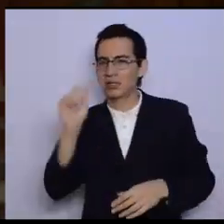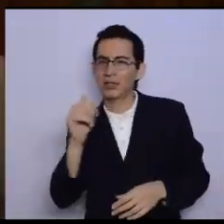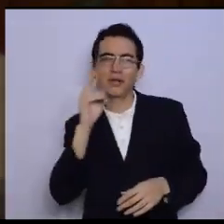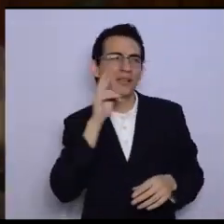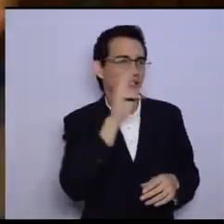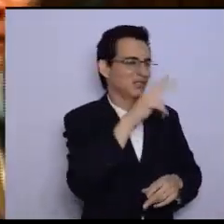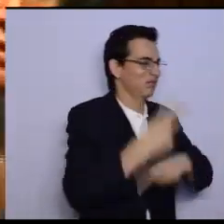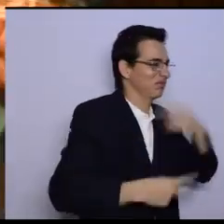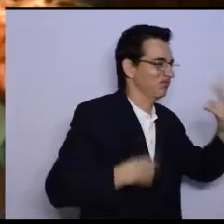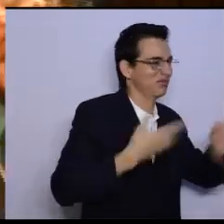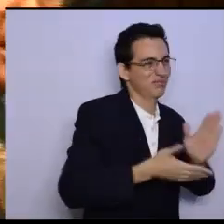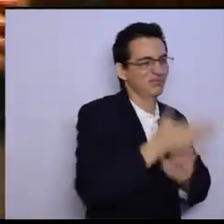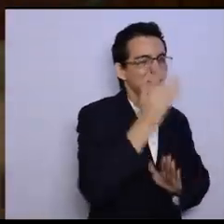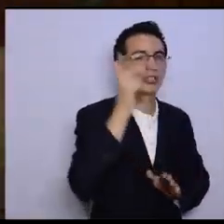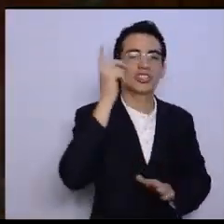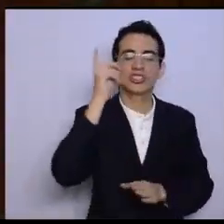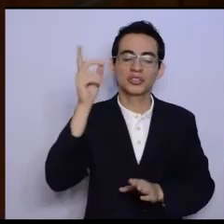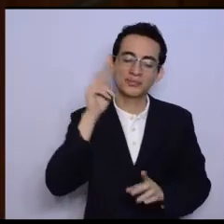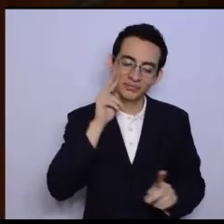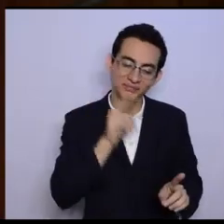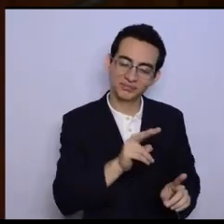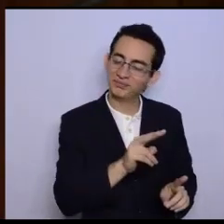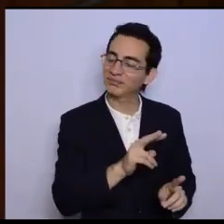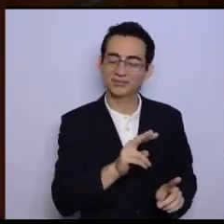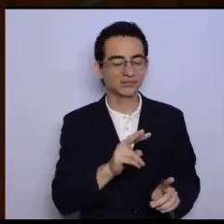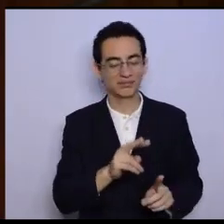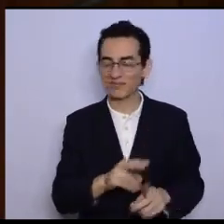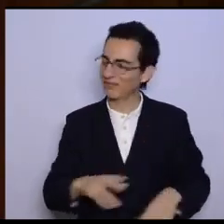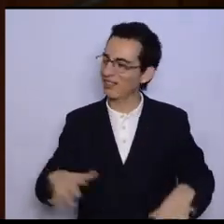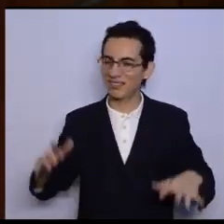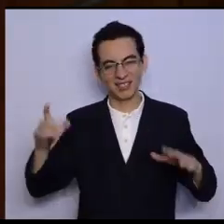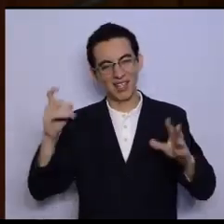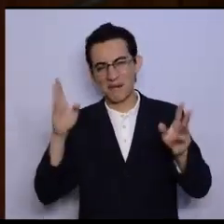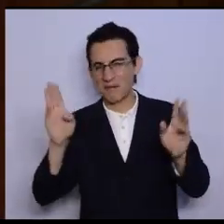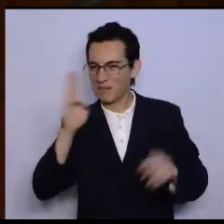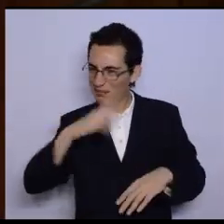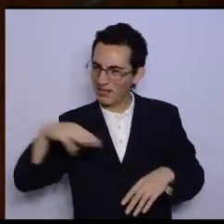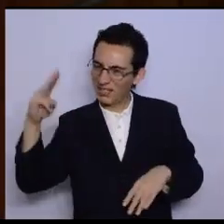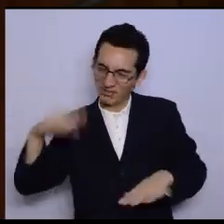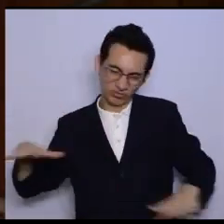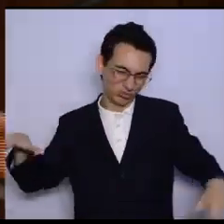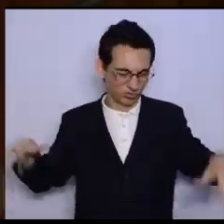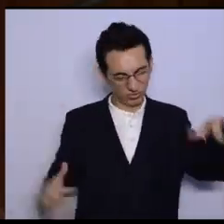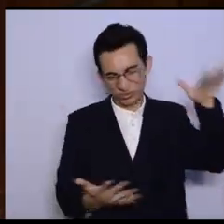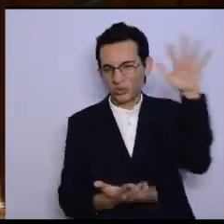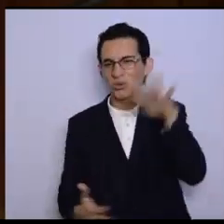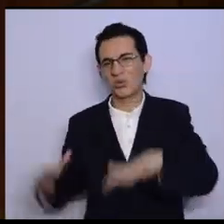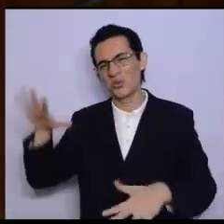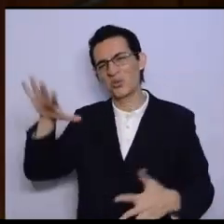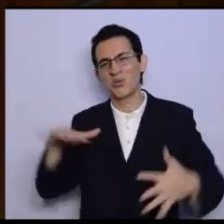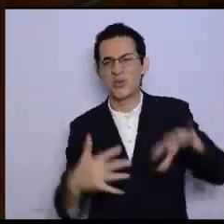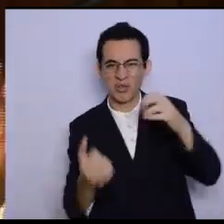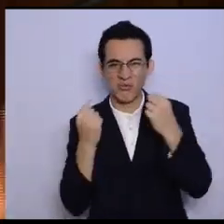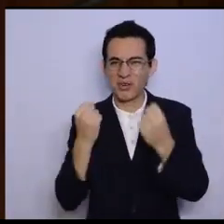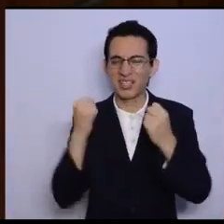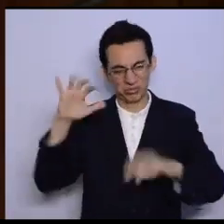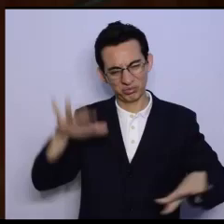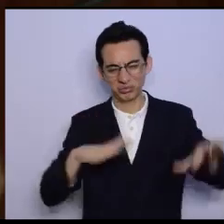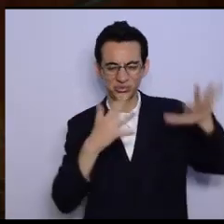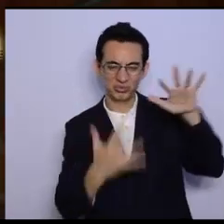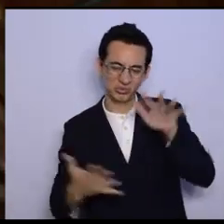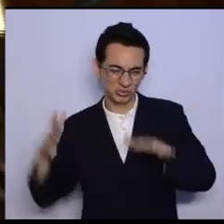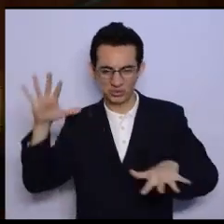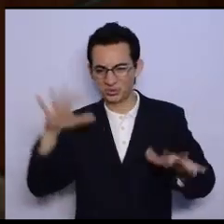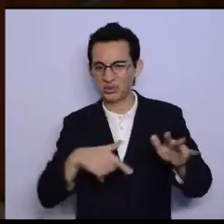Dios preparó una tempestad. De tal manera que la barca se hundía. ¿Quién preparó la tempestad?